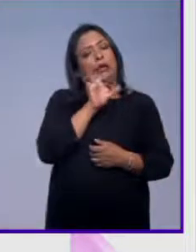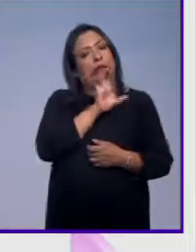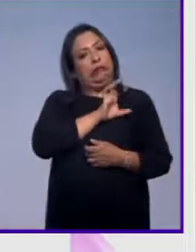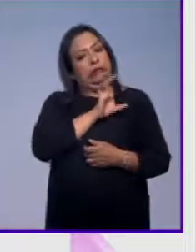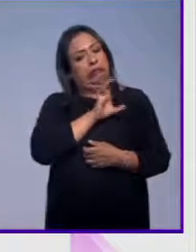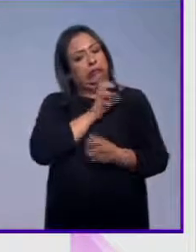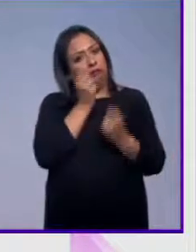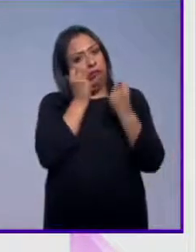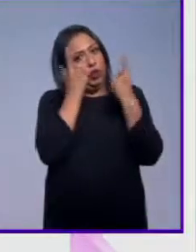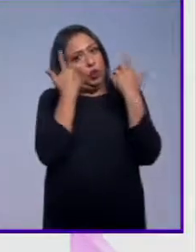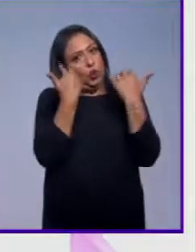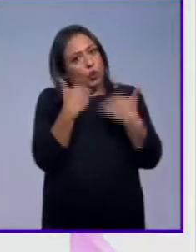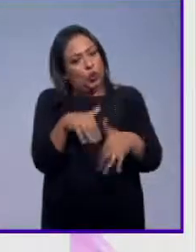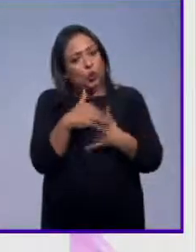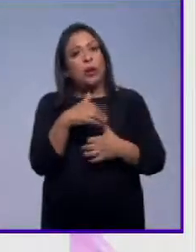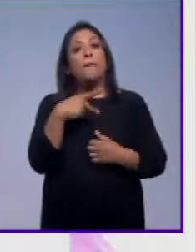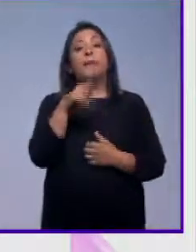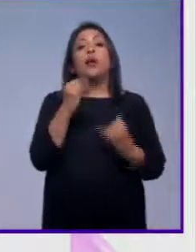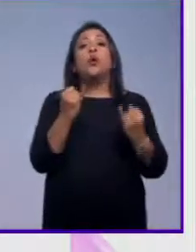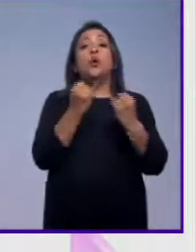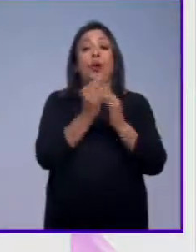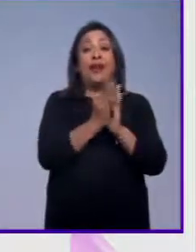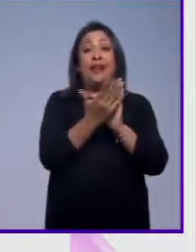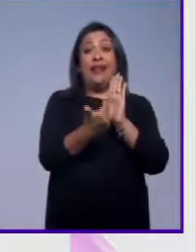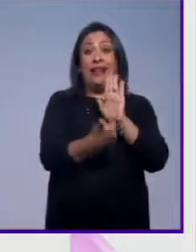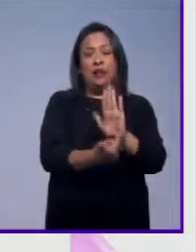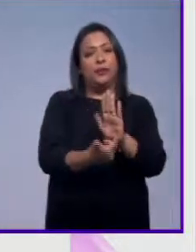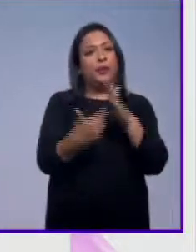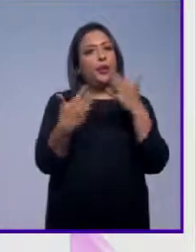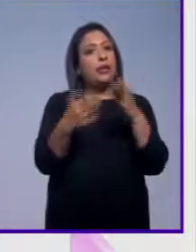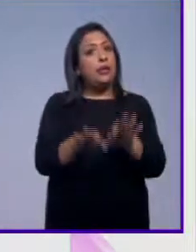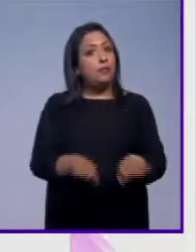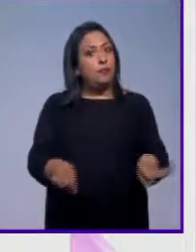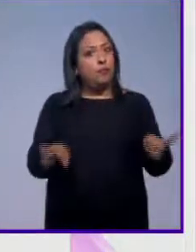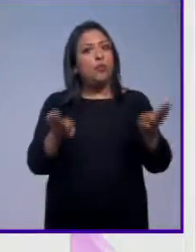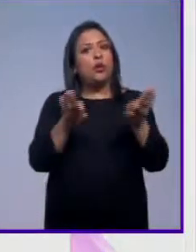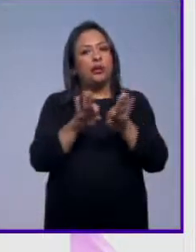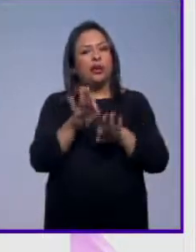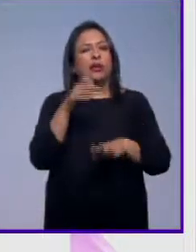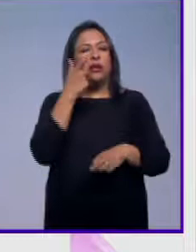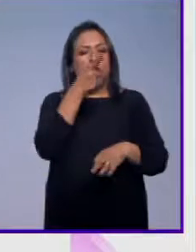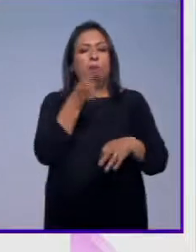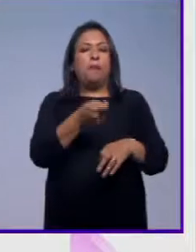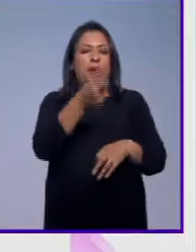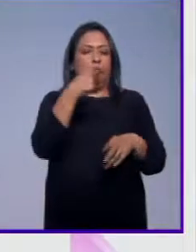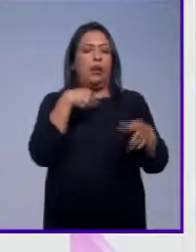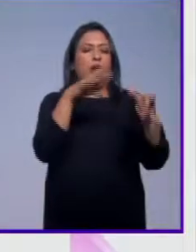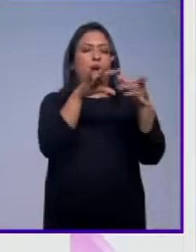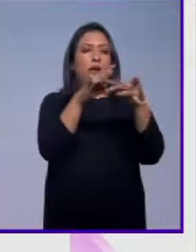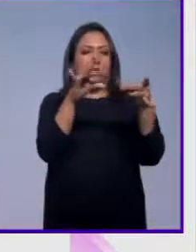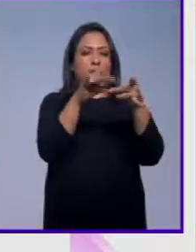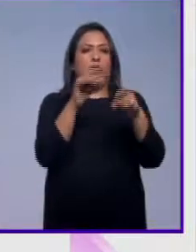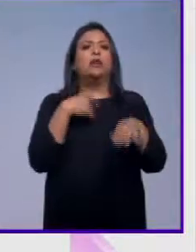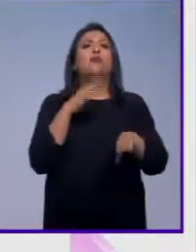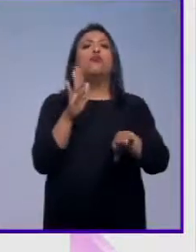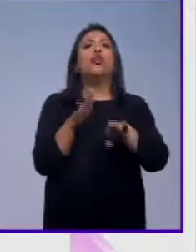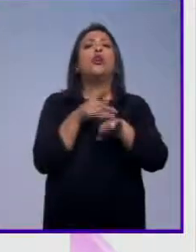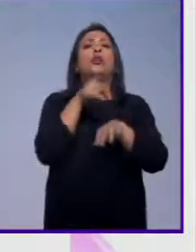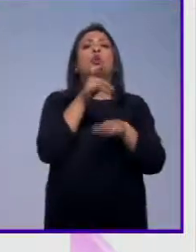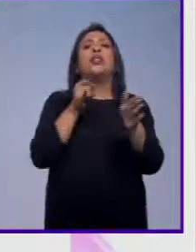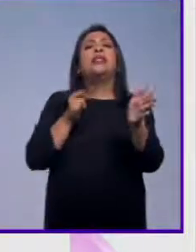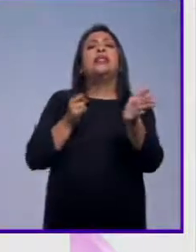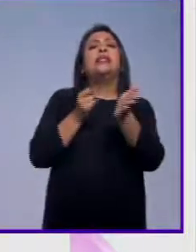mucho pero además este libro es muy importante y quiero que me hables primero lidia por qué decidiste